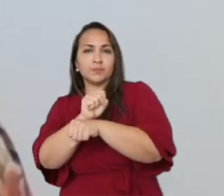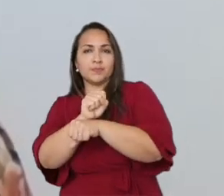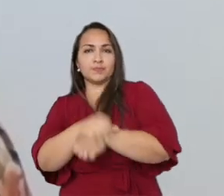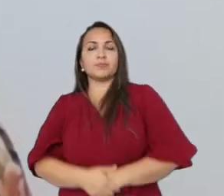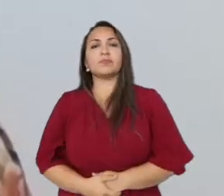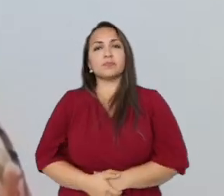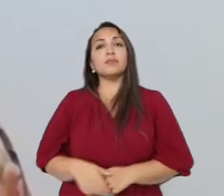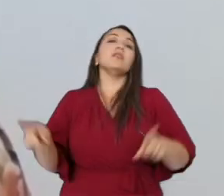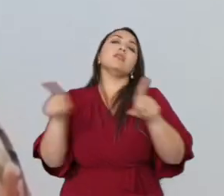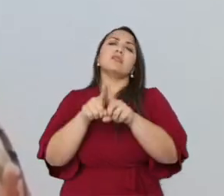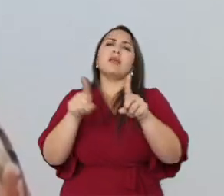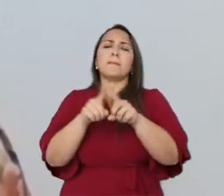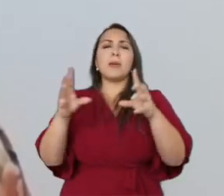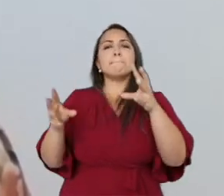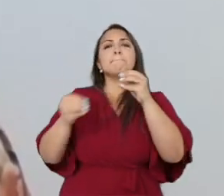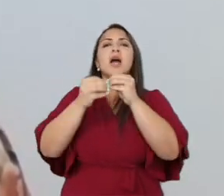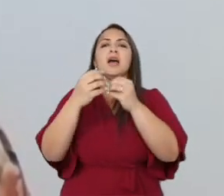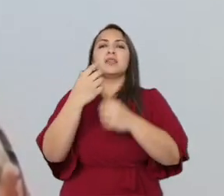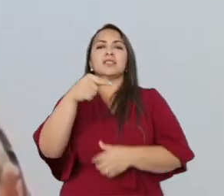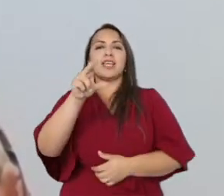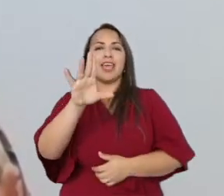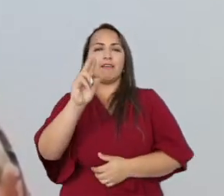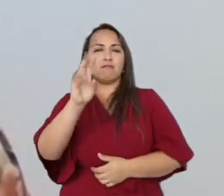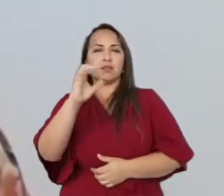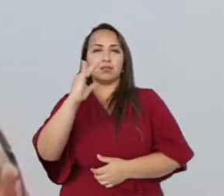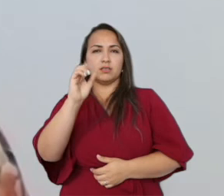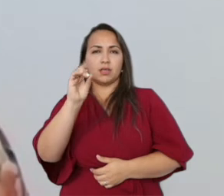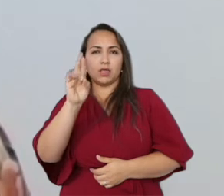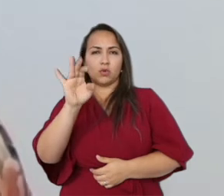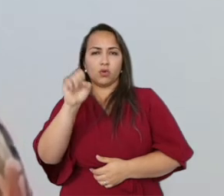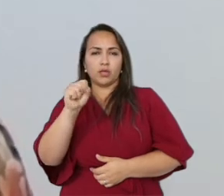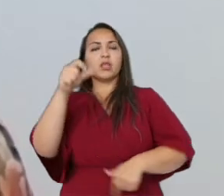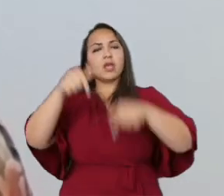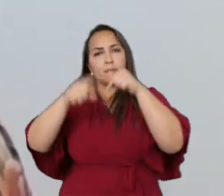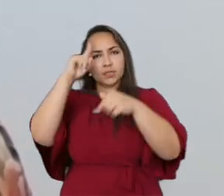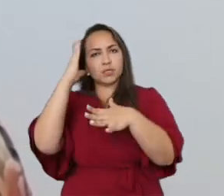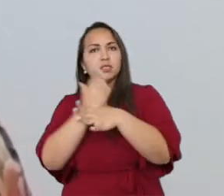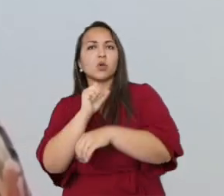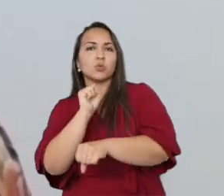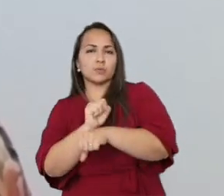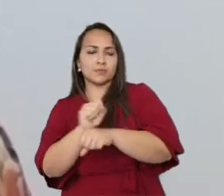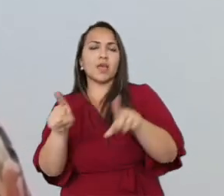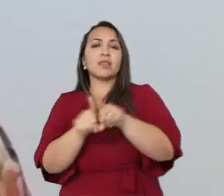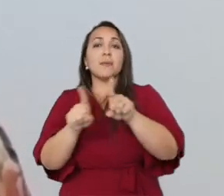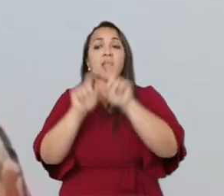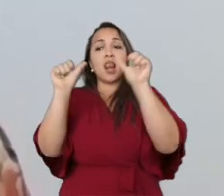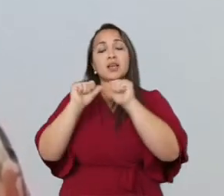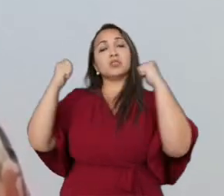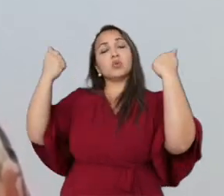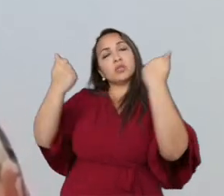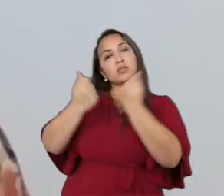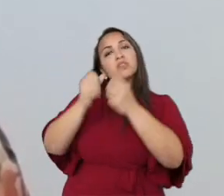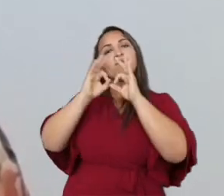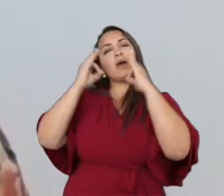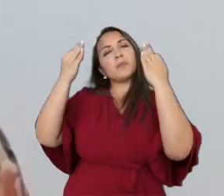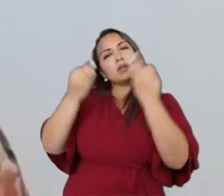que Vencedores de Personas con Discapacidad Psicosocial, y a la Asociación Nacional de Familiares,